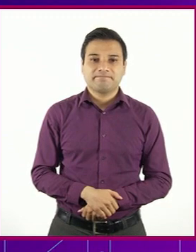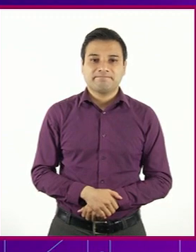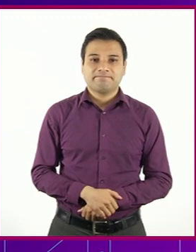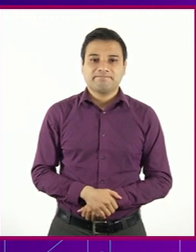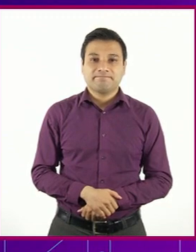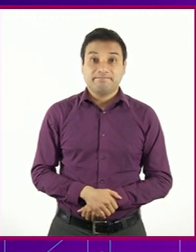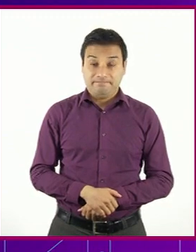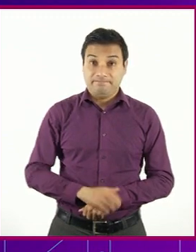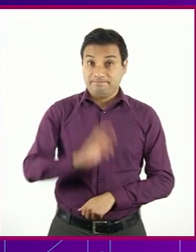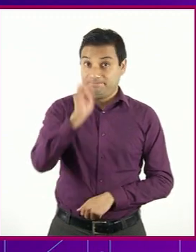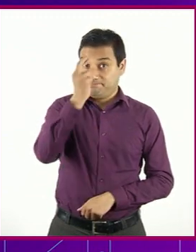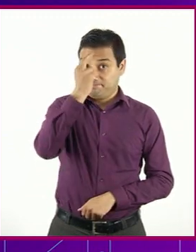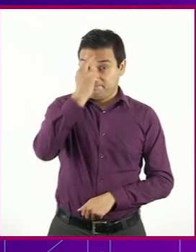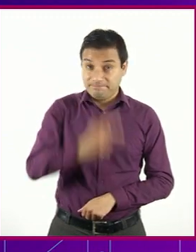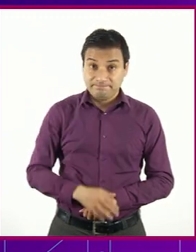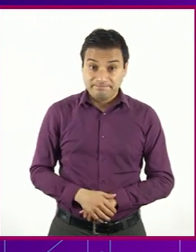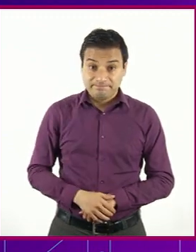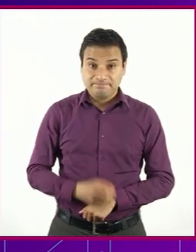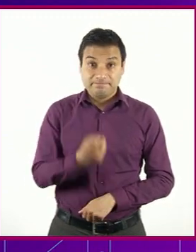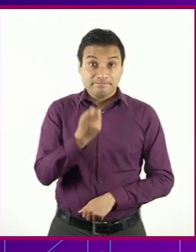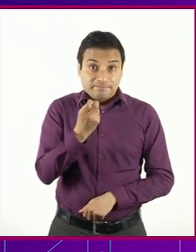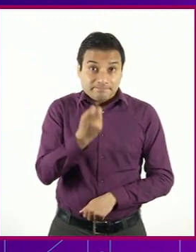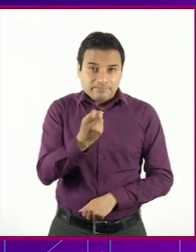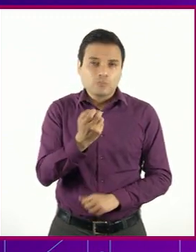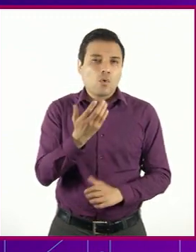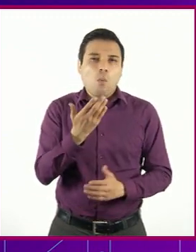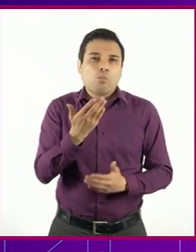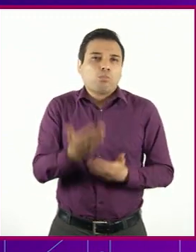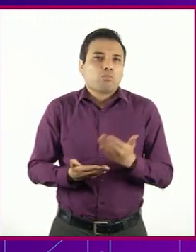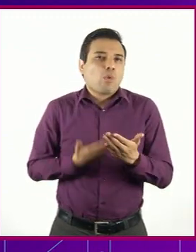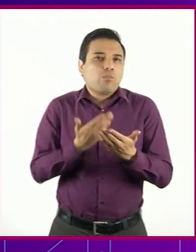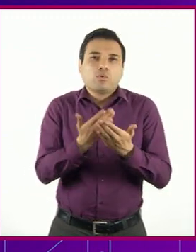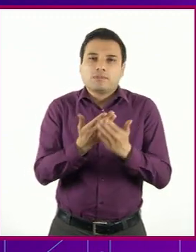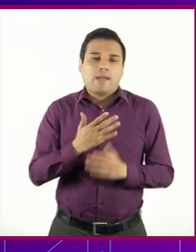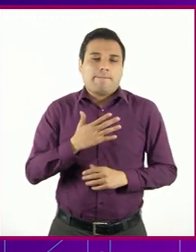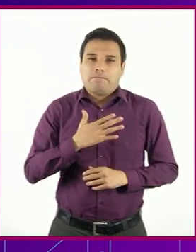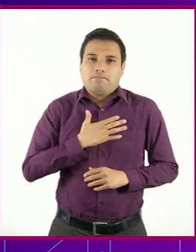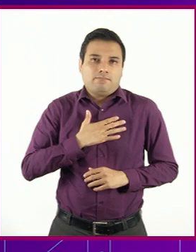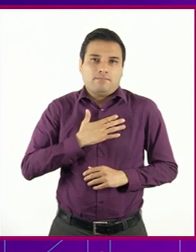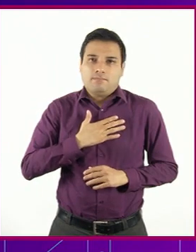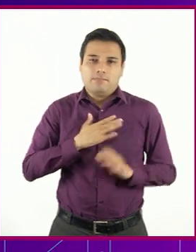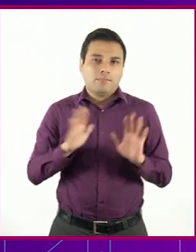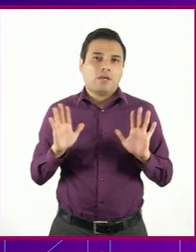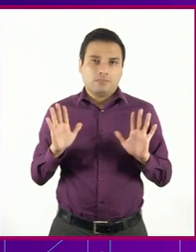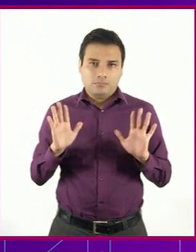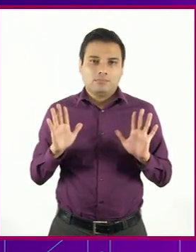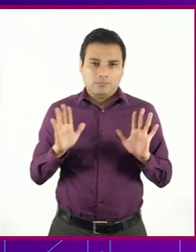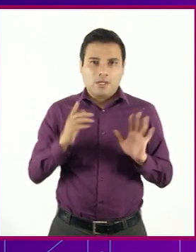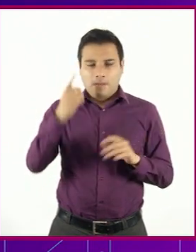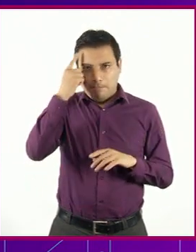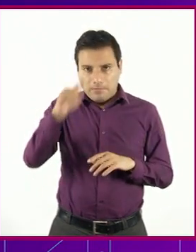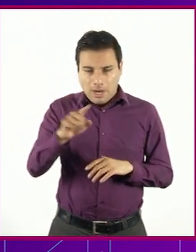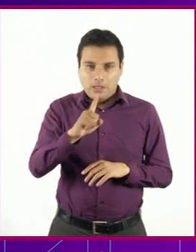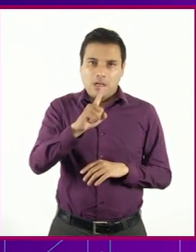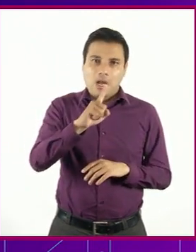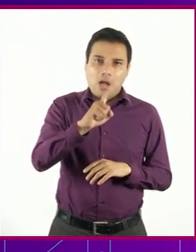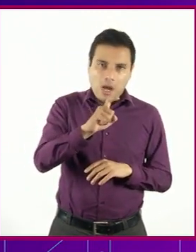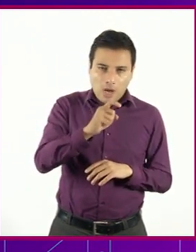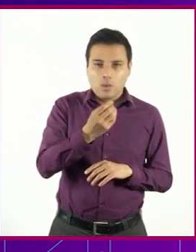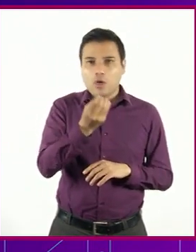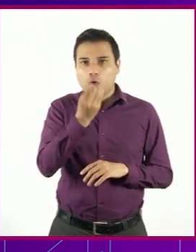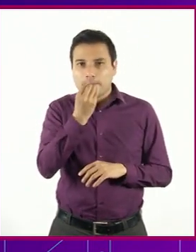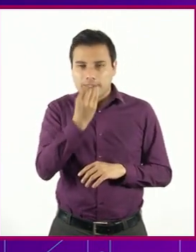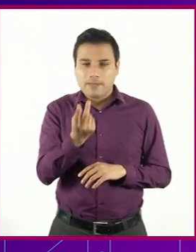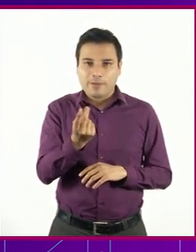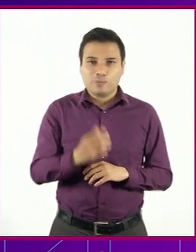Pero recuerden, esto solo es una propuesta sobre el dispensador de alimentos como el agua y las croquetas para perros. Hasta